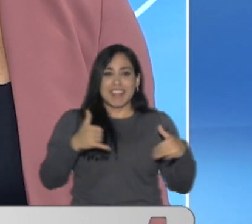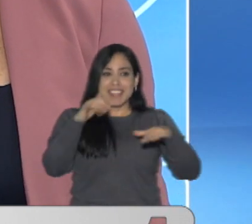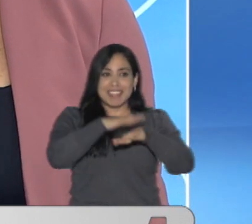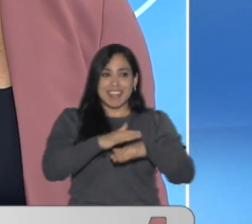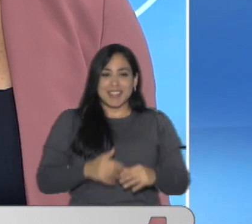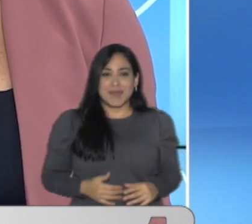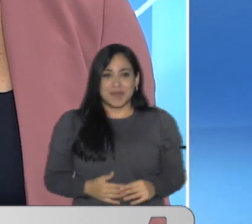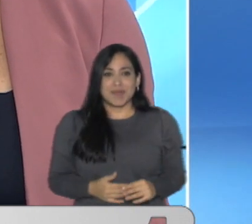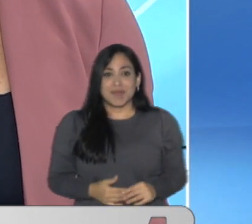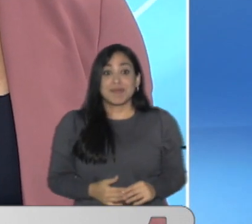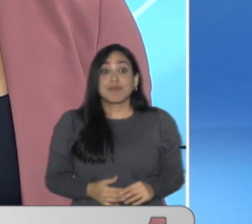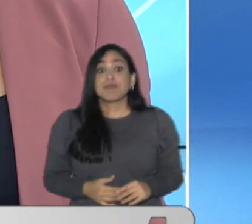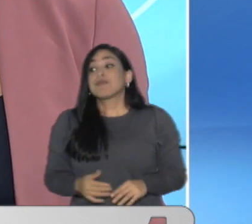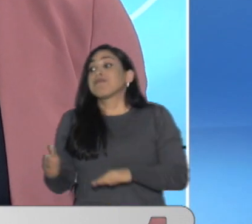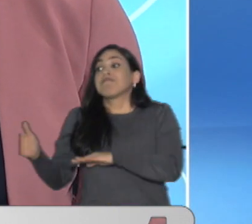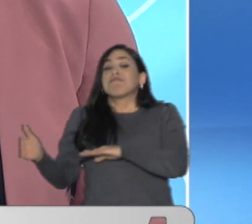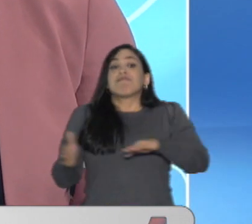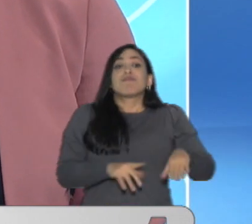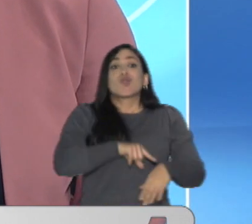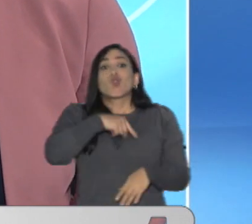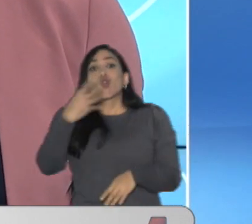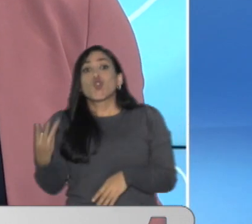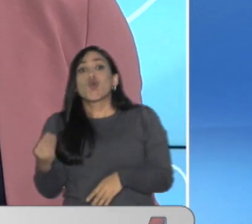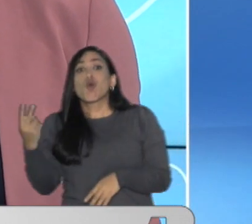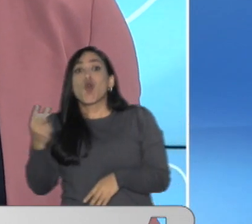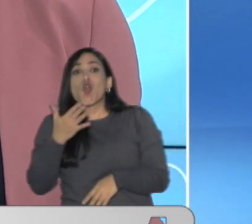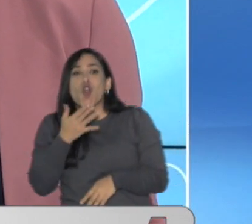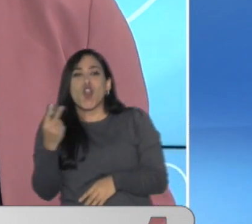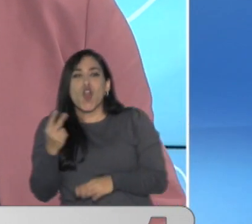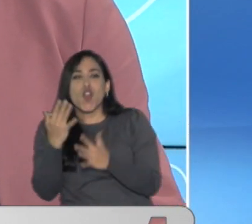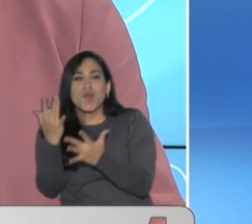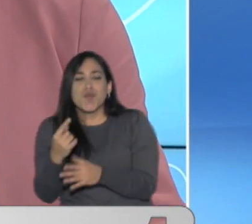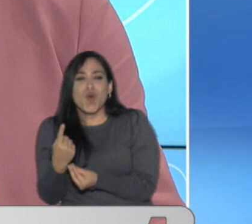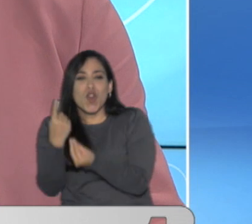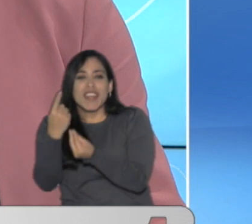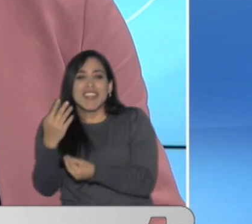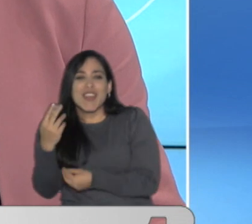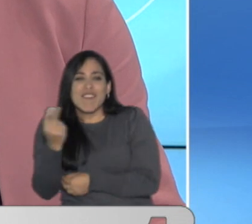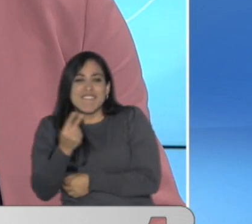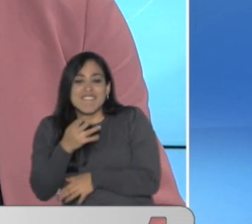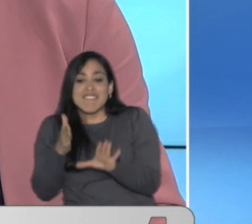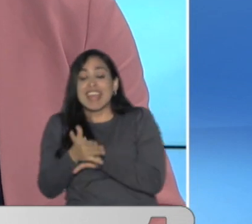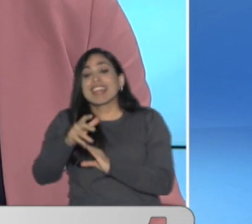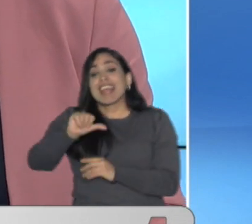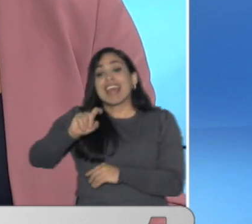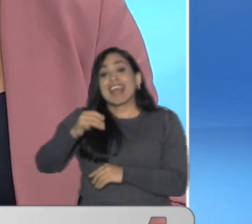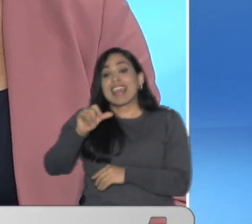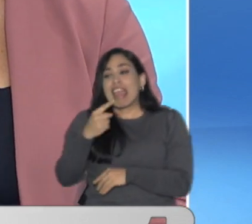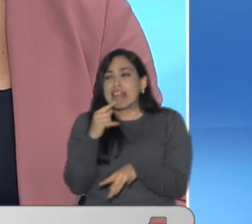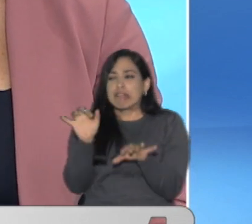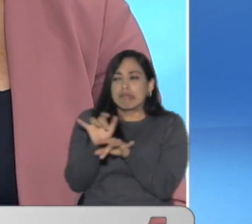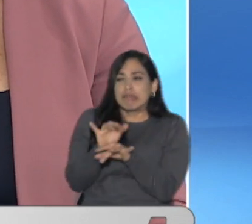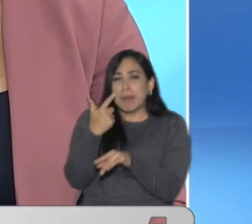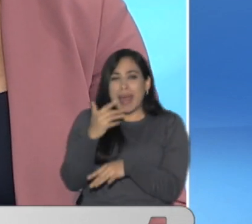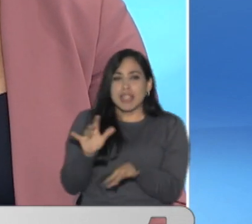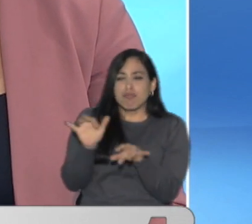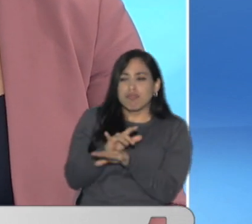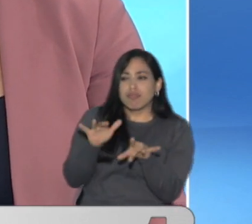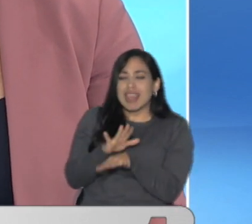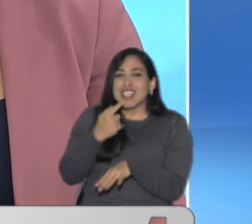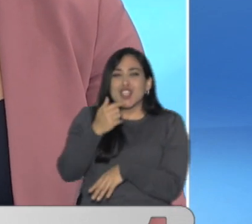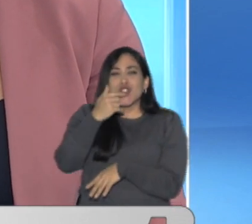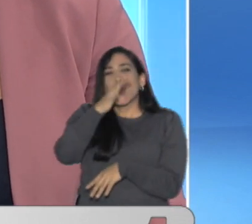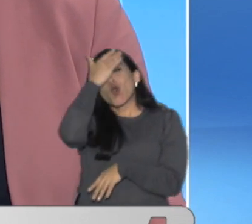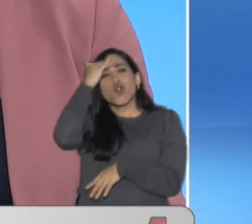tardes. Buenas tardes. Y por el lado del Partido Verde, hoy la senadora Angélica Lozano le hizo coqueteo al candidato